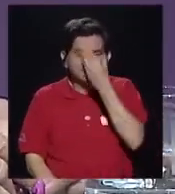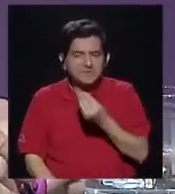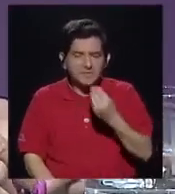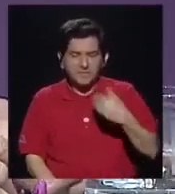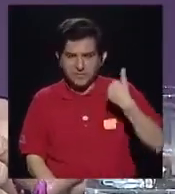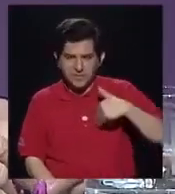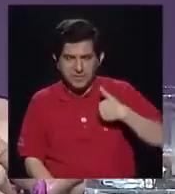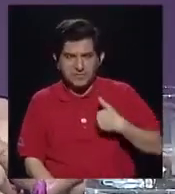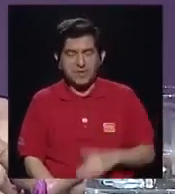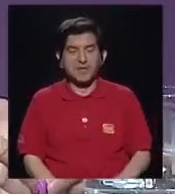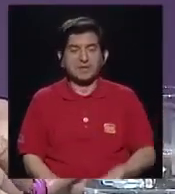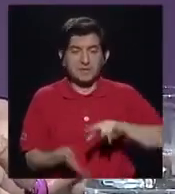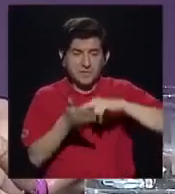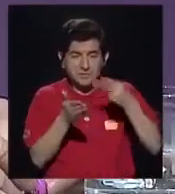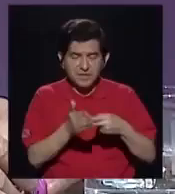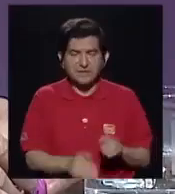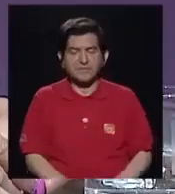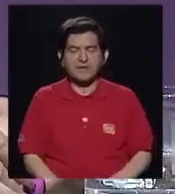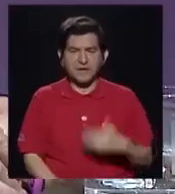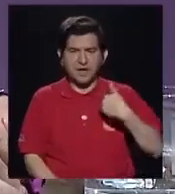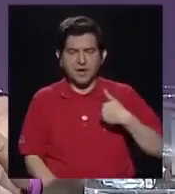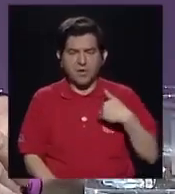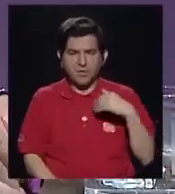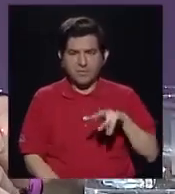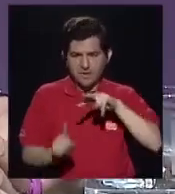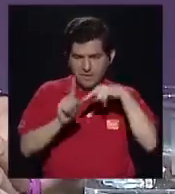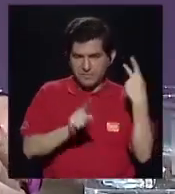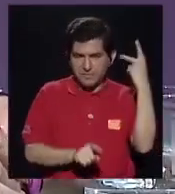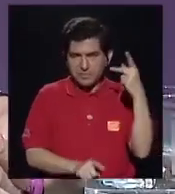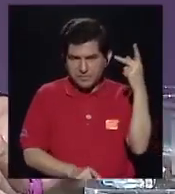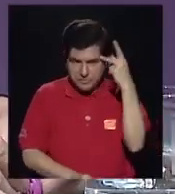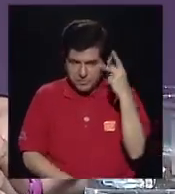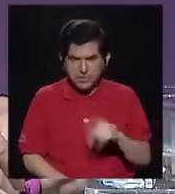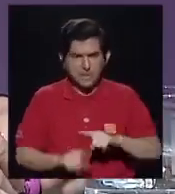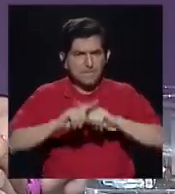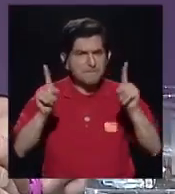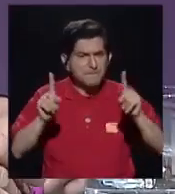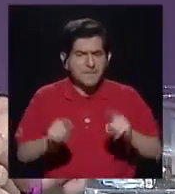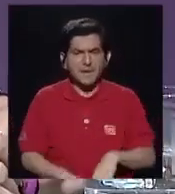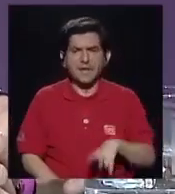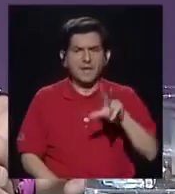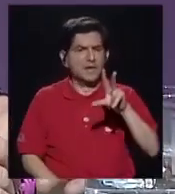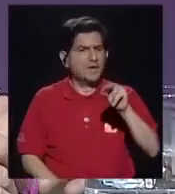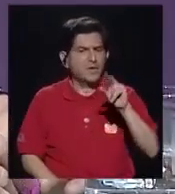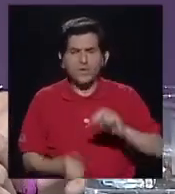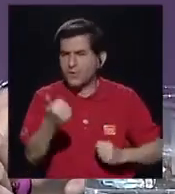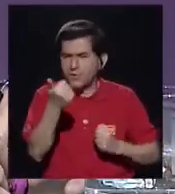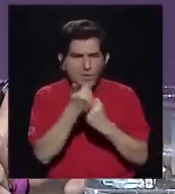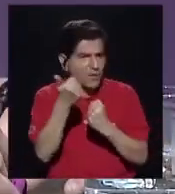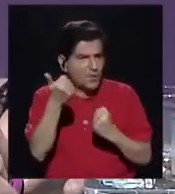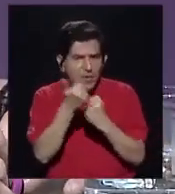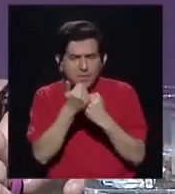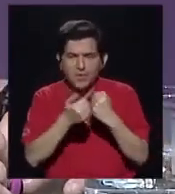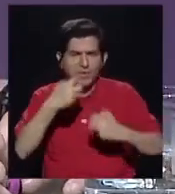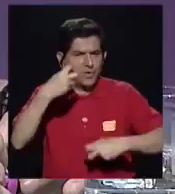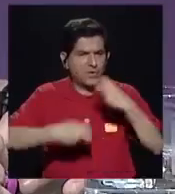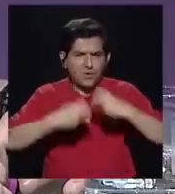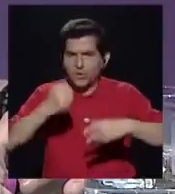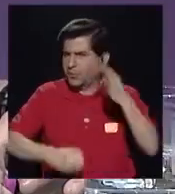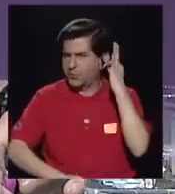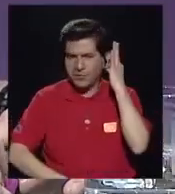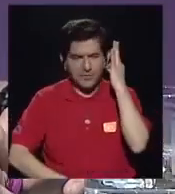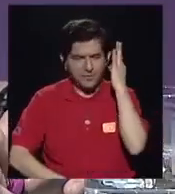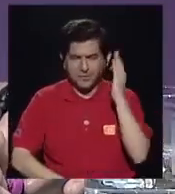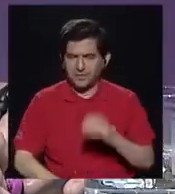tiene que resultar en una politización de los hombres pero una politización de los hombres que no es para apoyar el problema de las